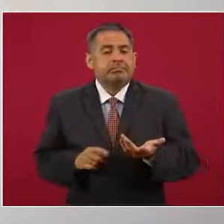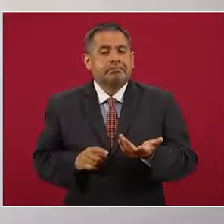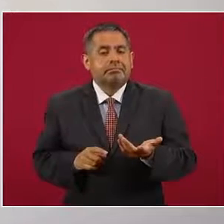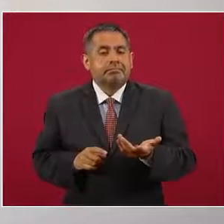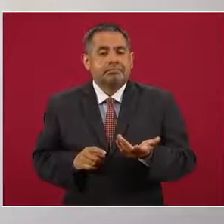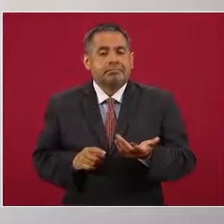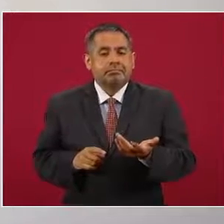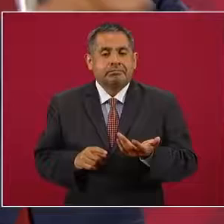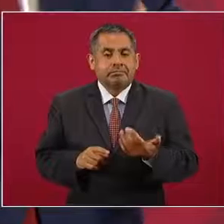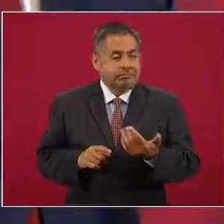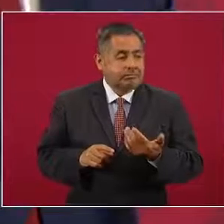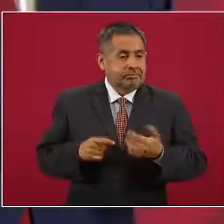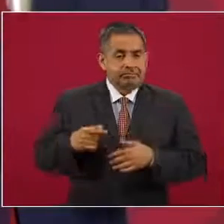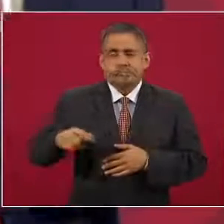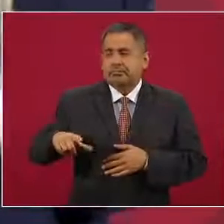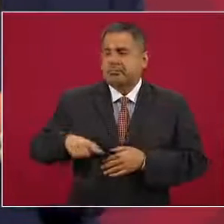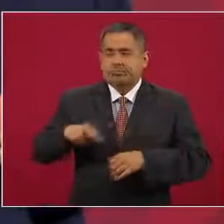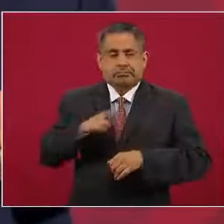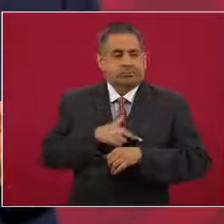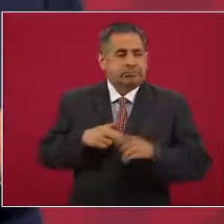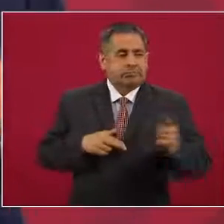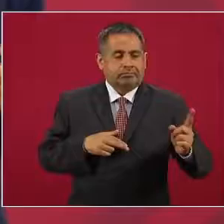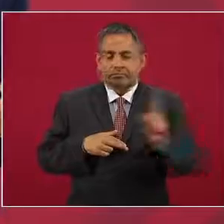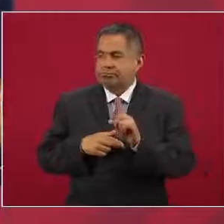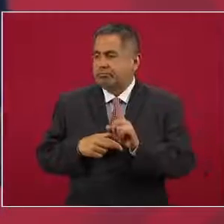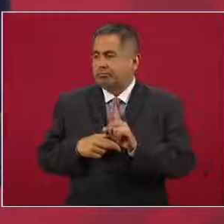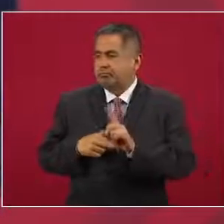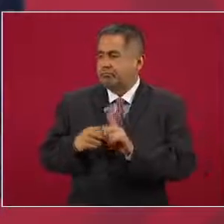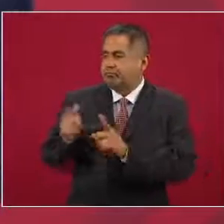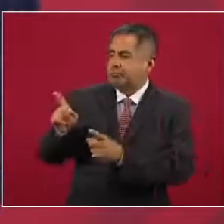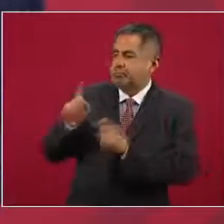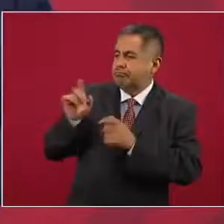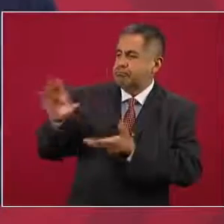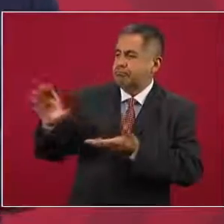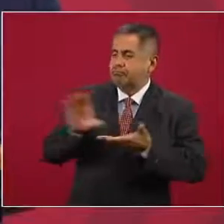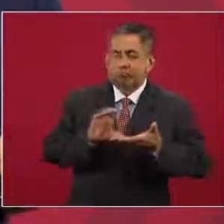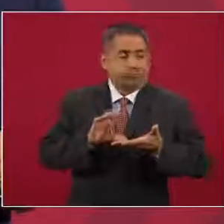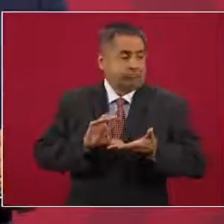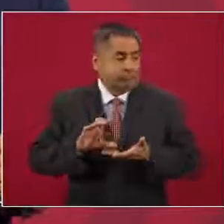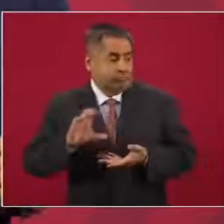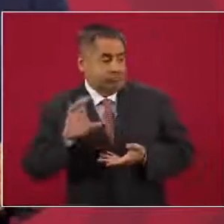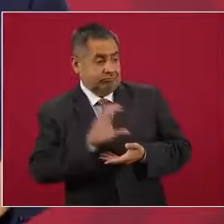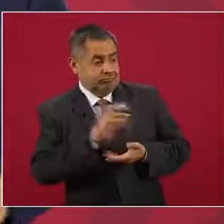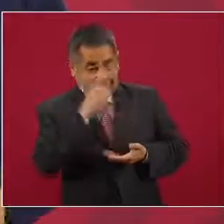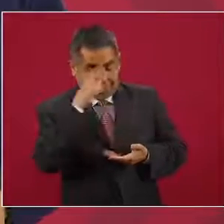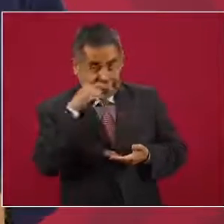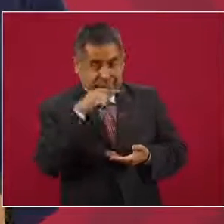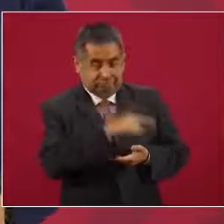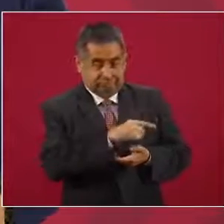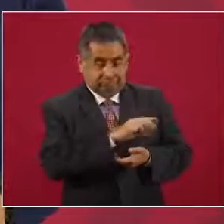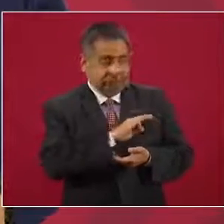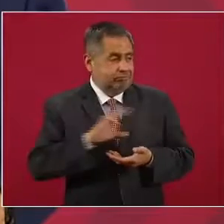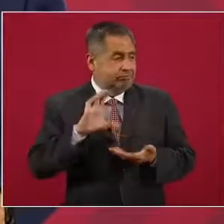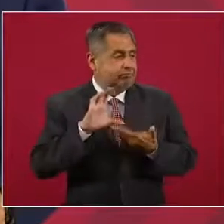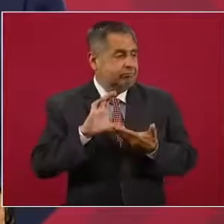ese presidente municipal o ese gobernador recursos que estaban asignados